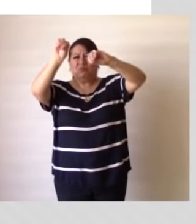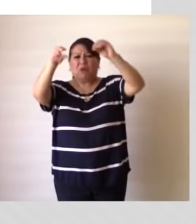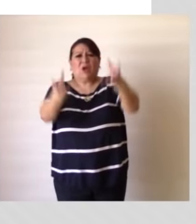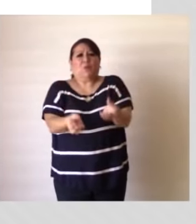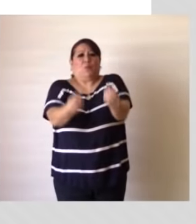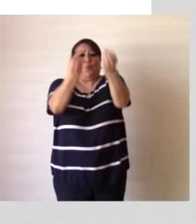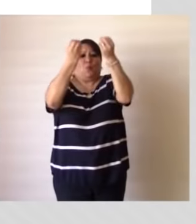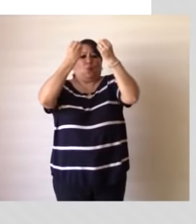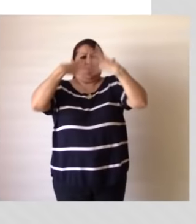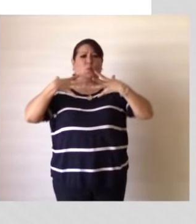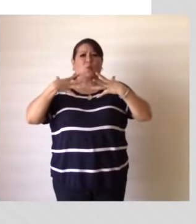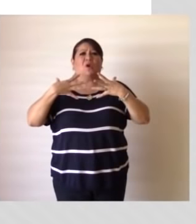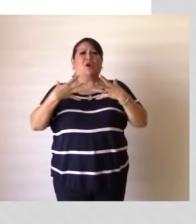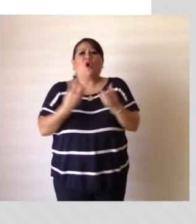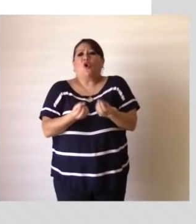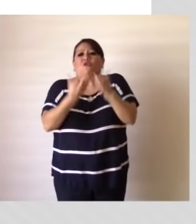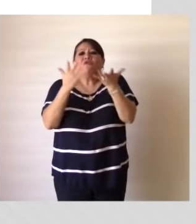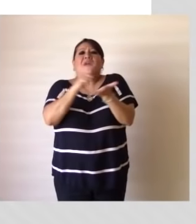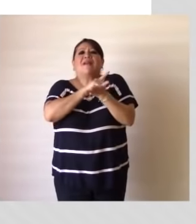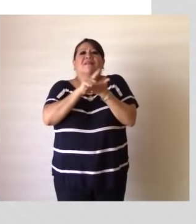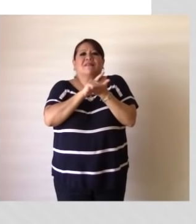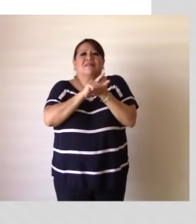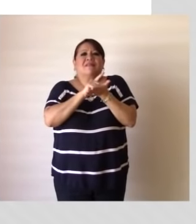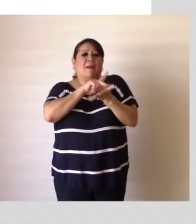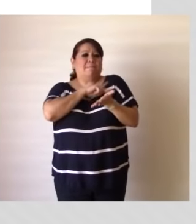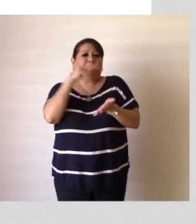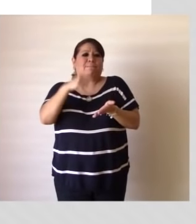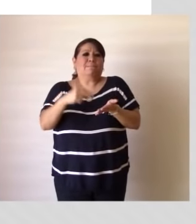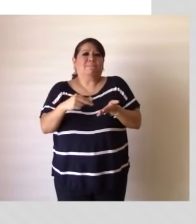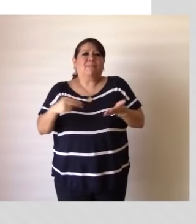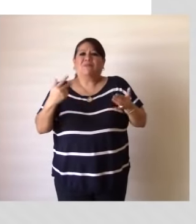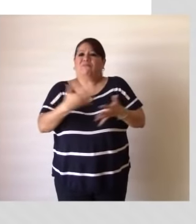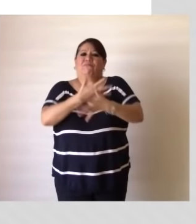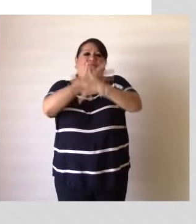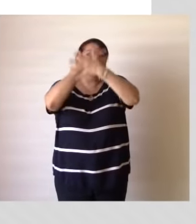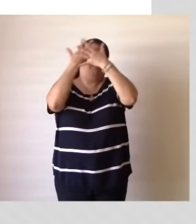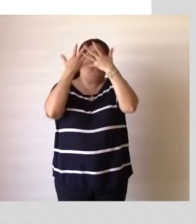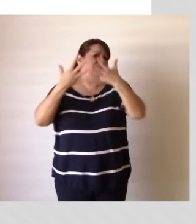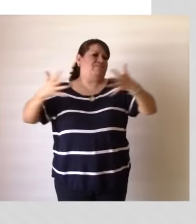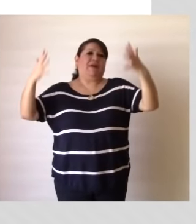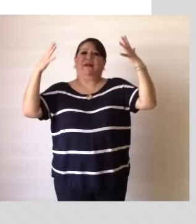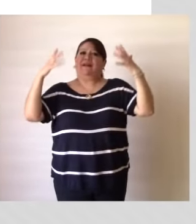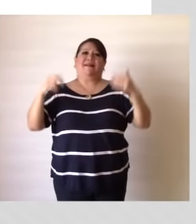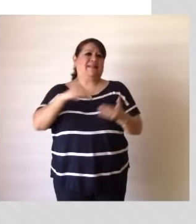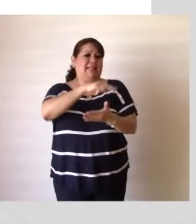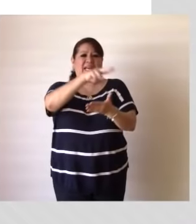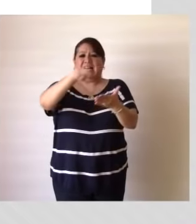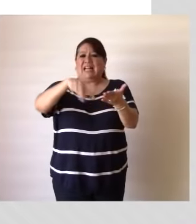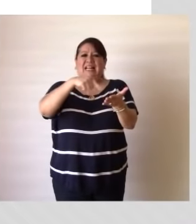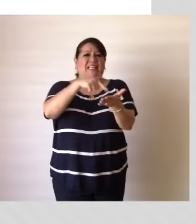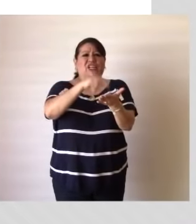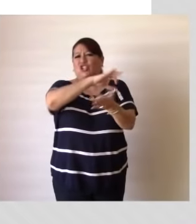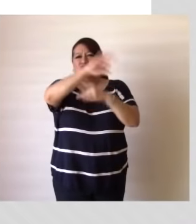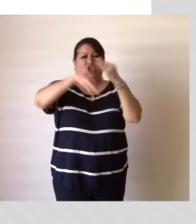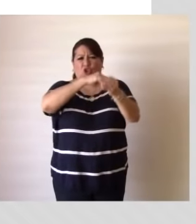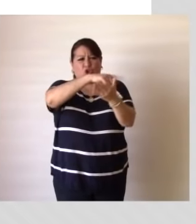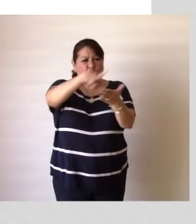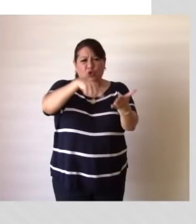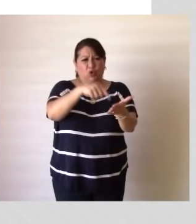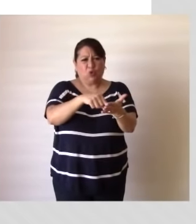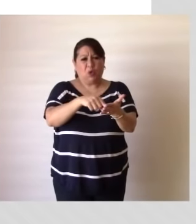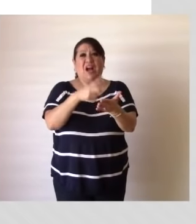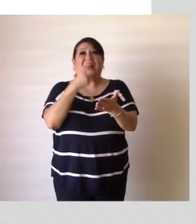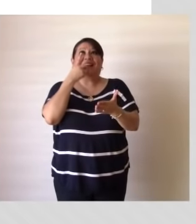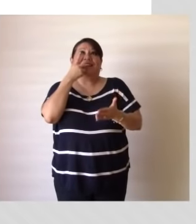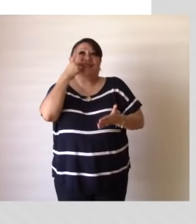limpia porque grande es mi nombre entre las naciones dice jehová de los ejércitos y vosotros lo